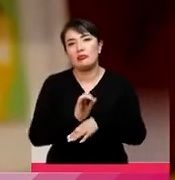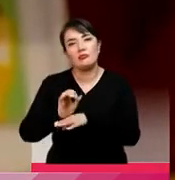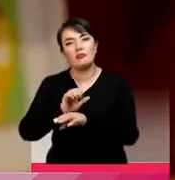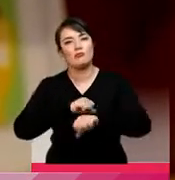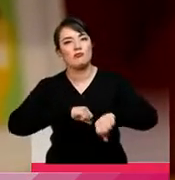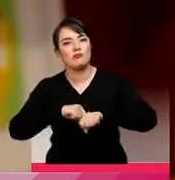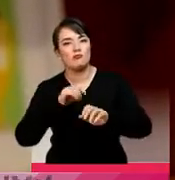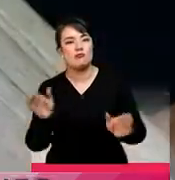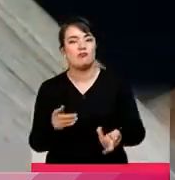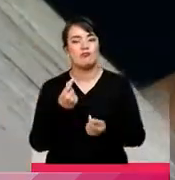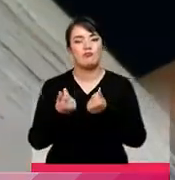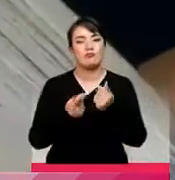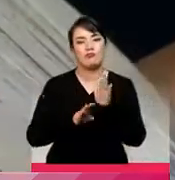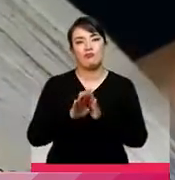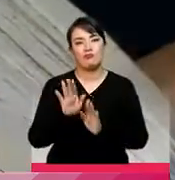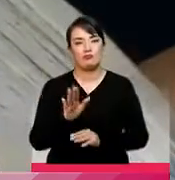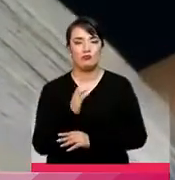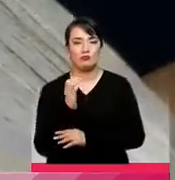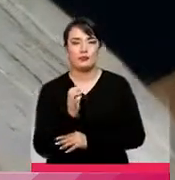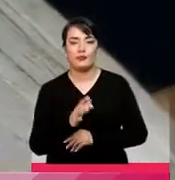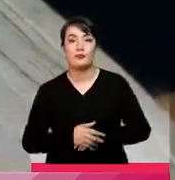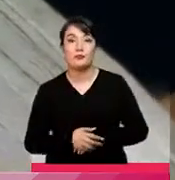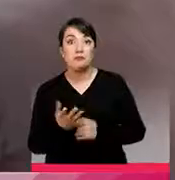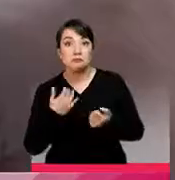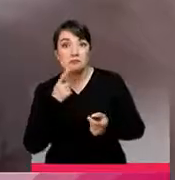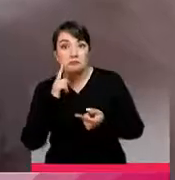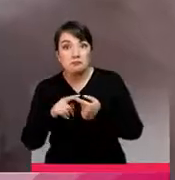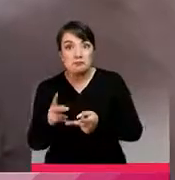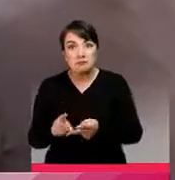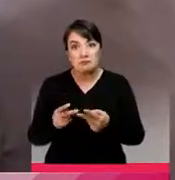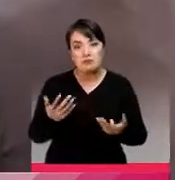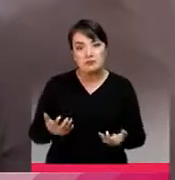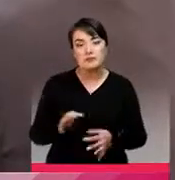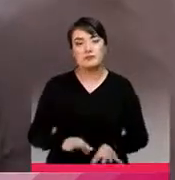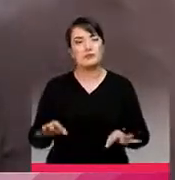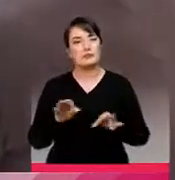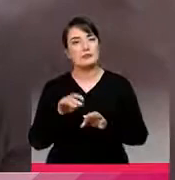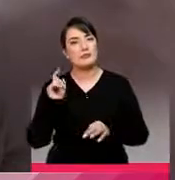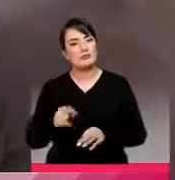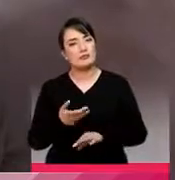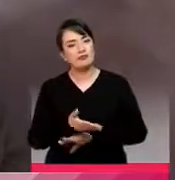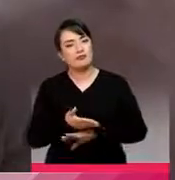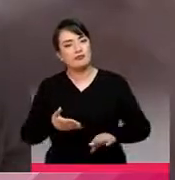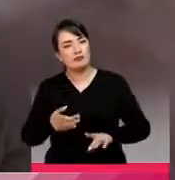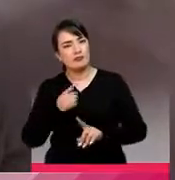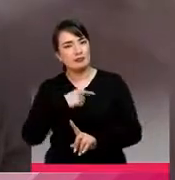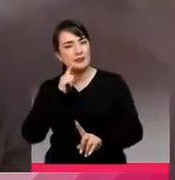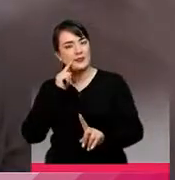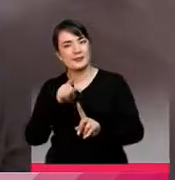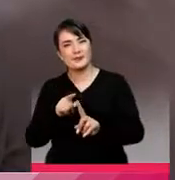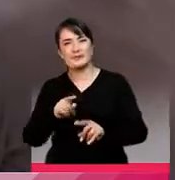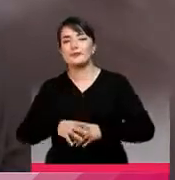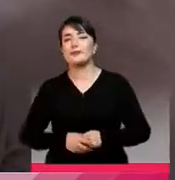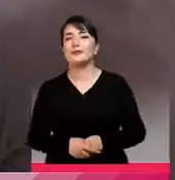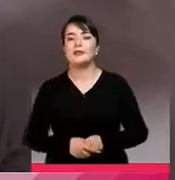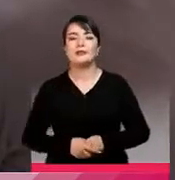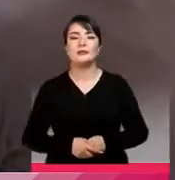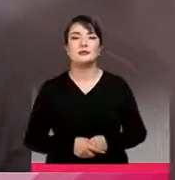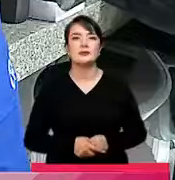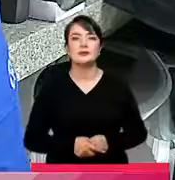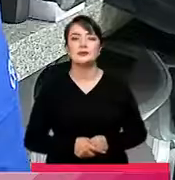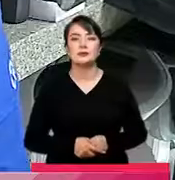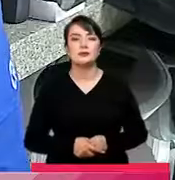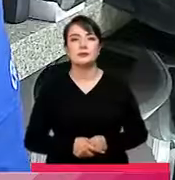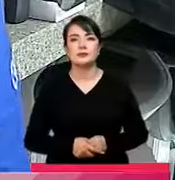económica del país para acceder a sus recursos las entidades territoriales deben solicitarlos directamente a findeter a través de las distintas oficinas regionales